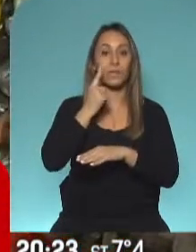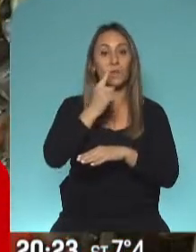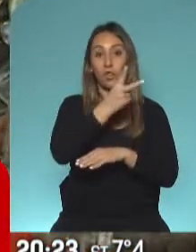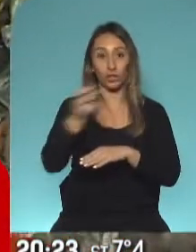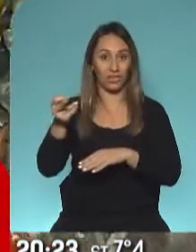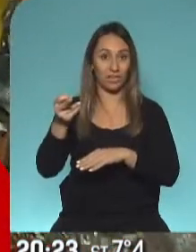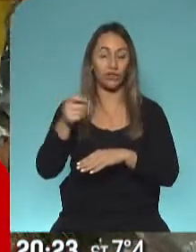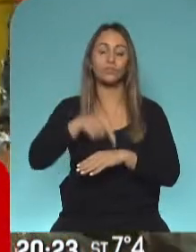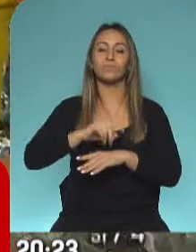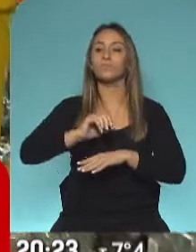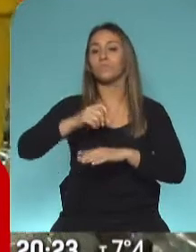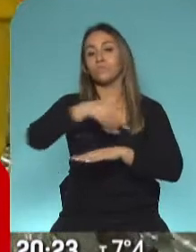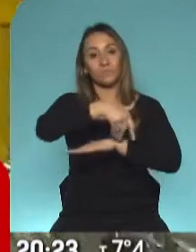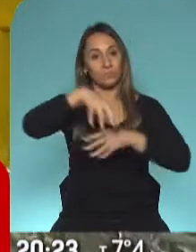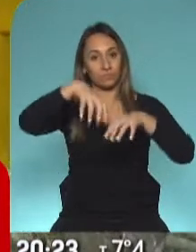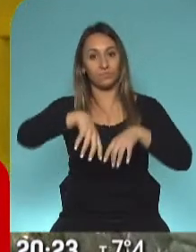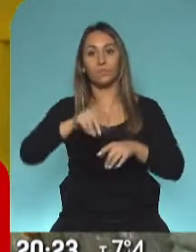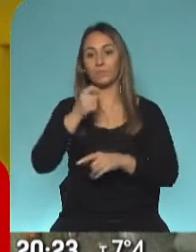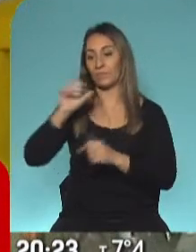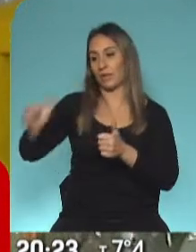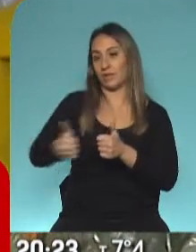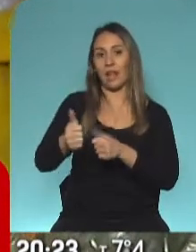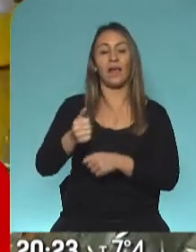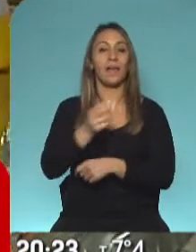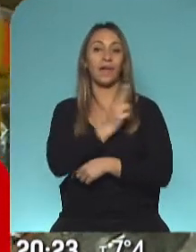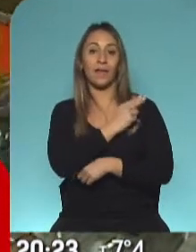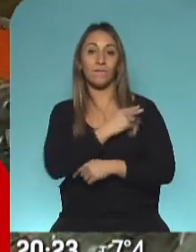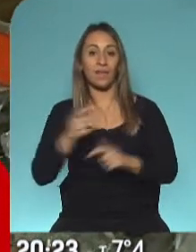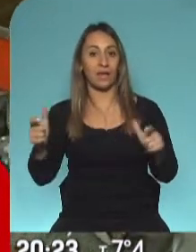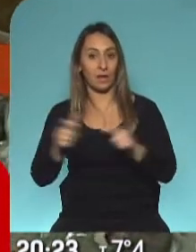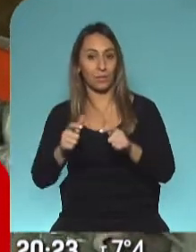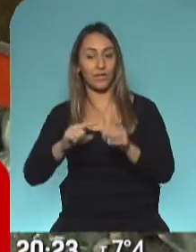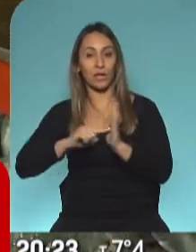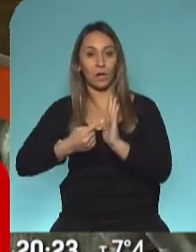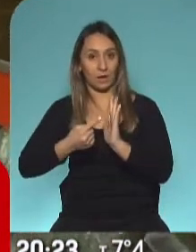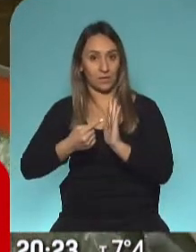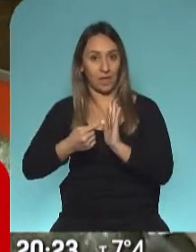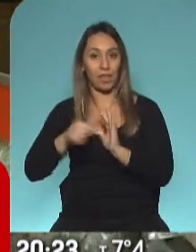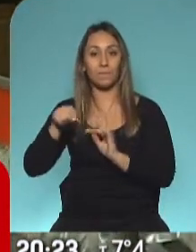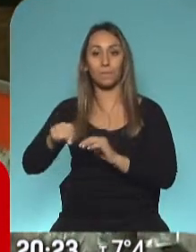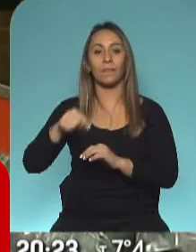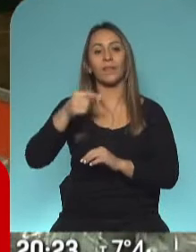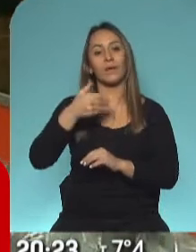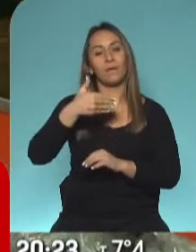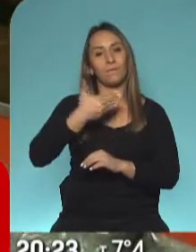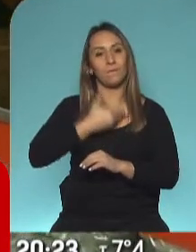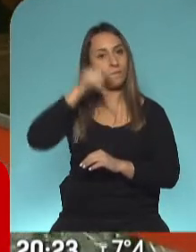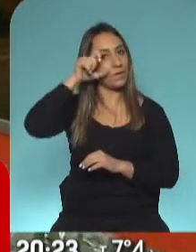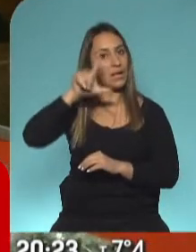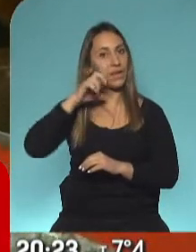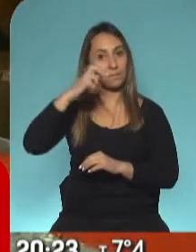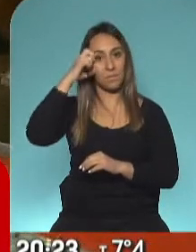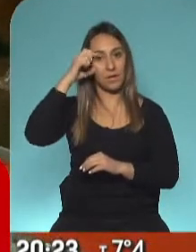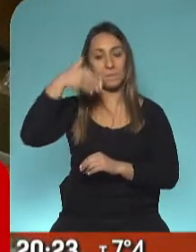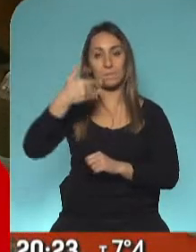presencia de funcionarios como por ejemplo el jefe de gabinete porteño que está acá felipe viel buenas noches muchísimas gracias por su tiempo